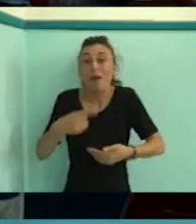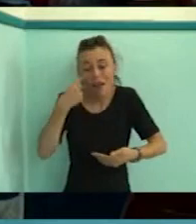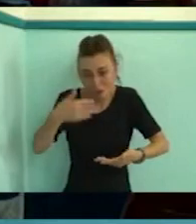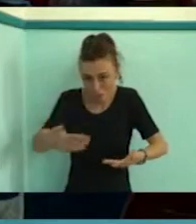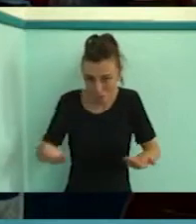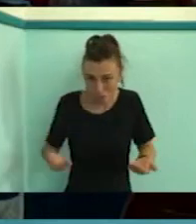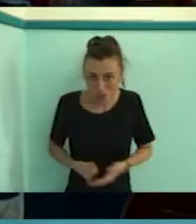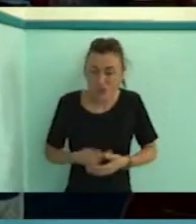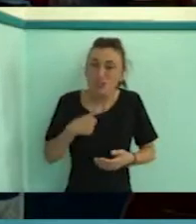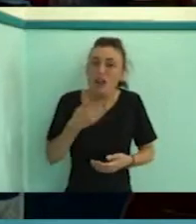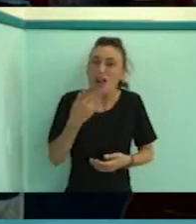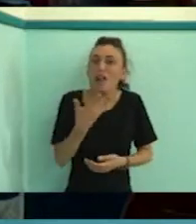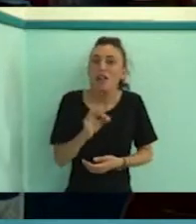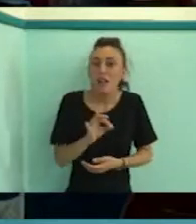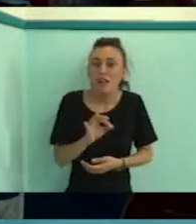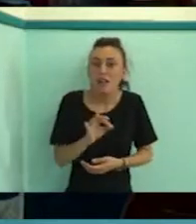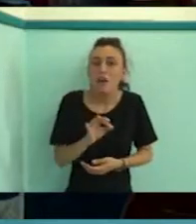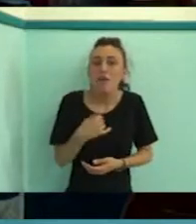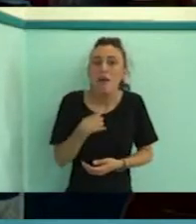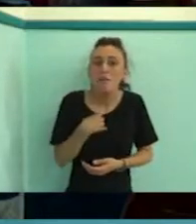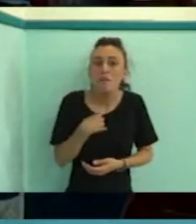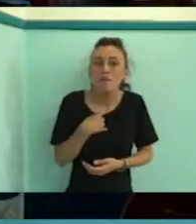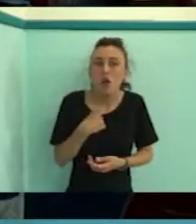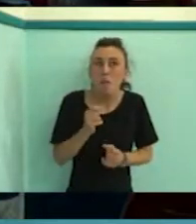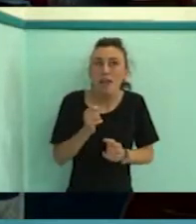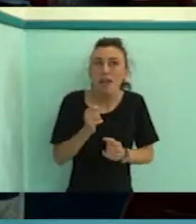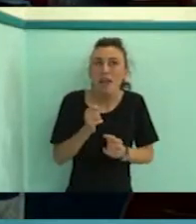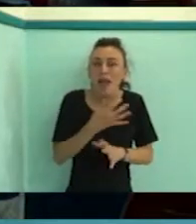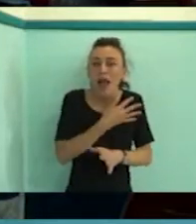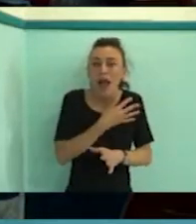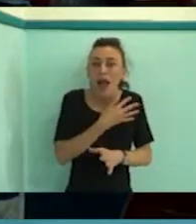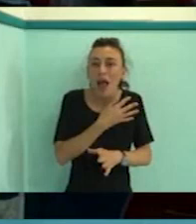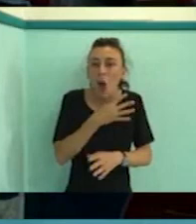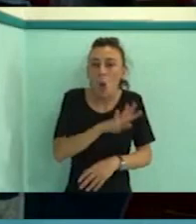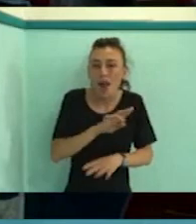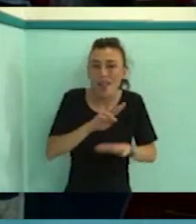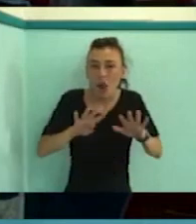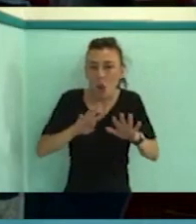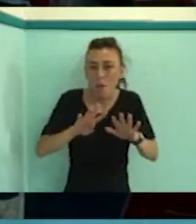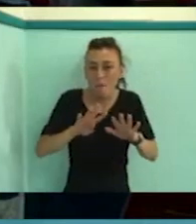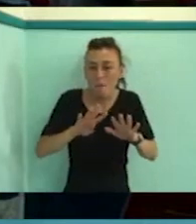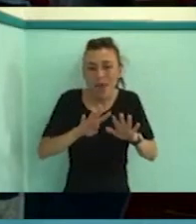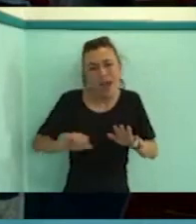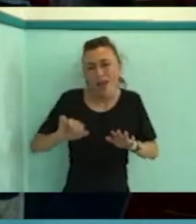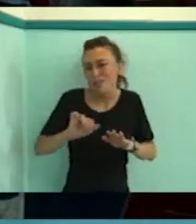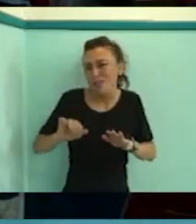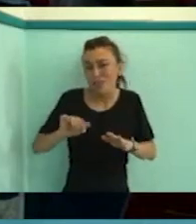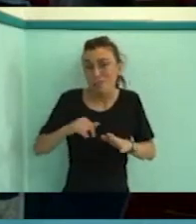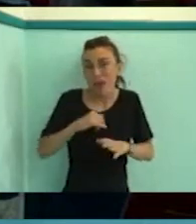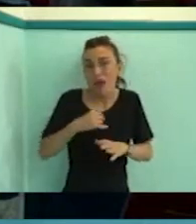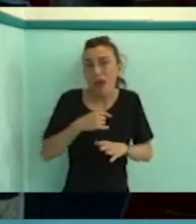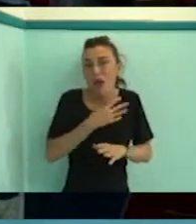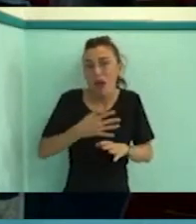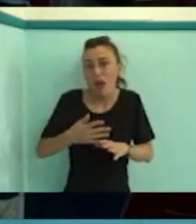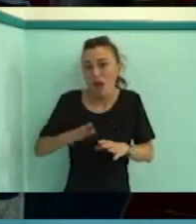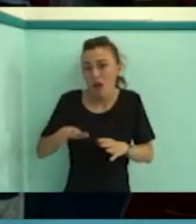y pues me ha costado 49 despertar O sea desde los 8 9 años Pues he pasado por esto y tengo